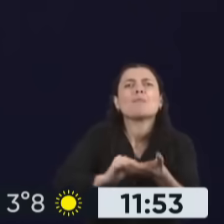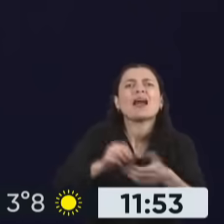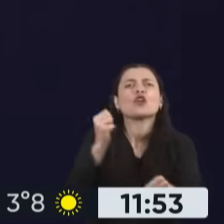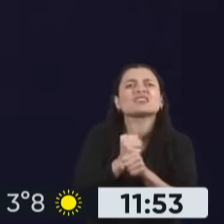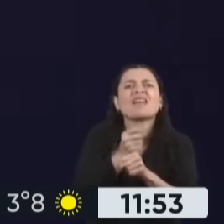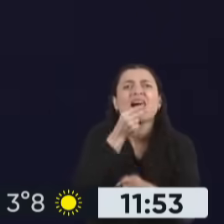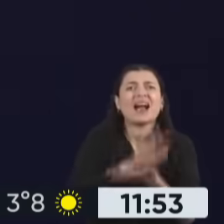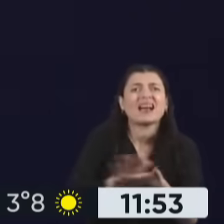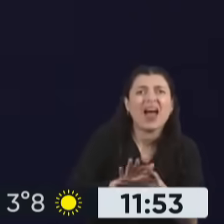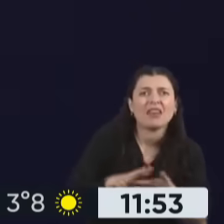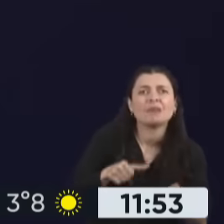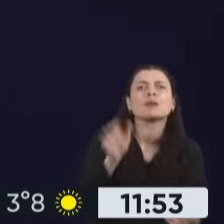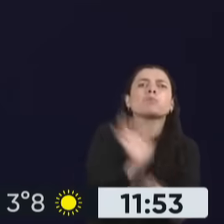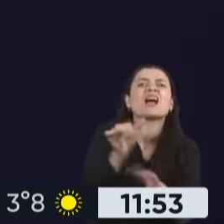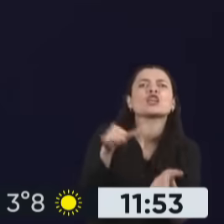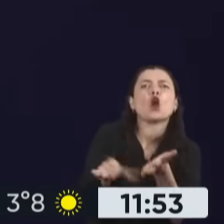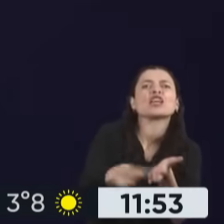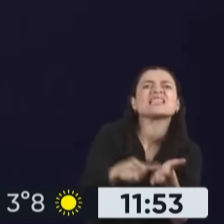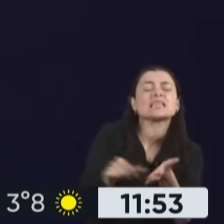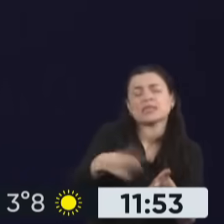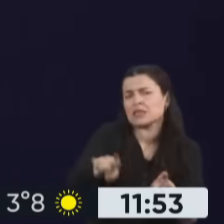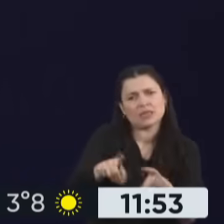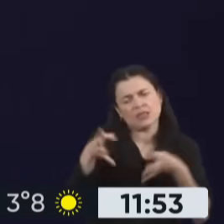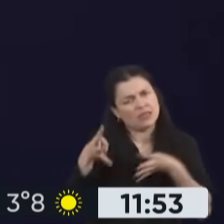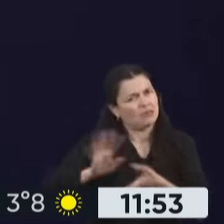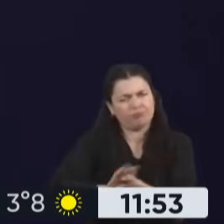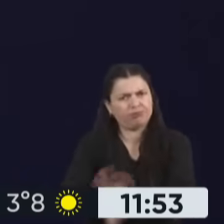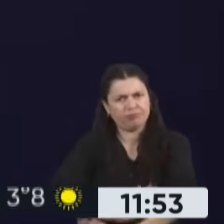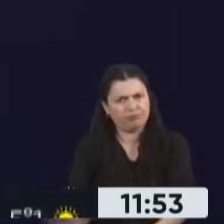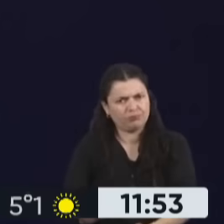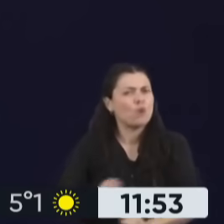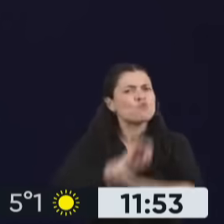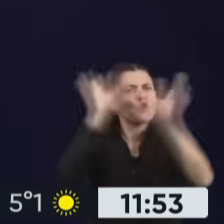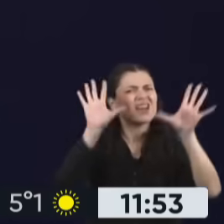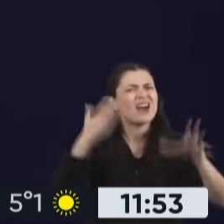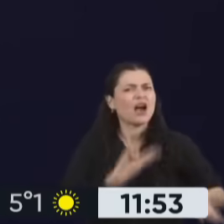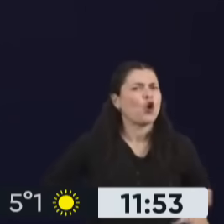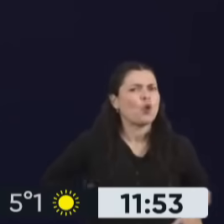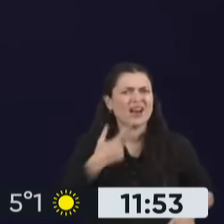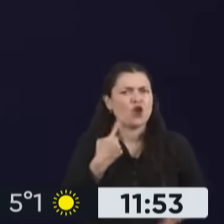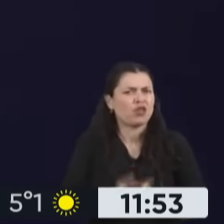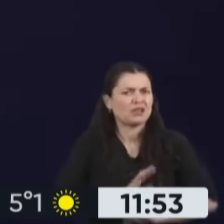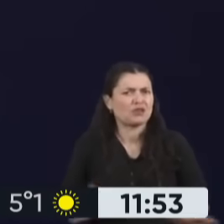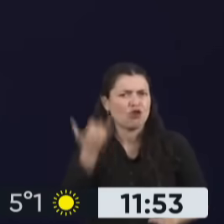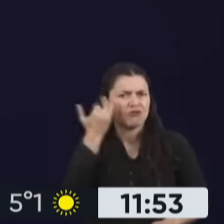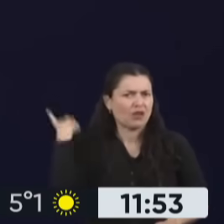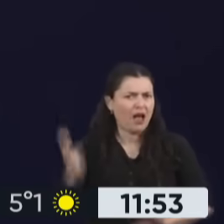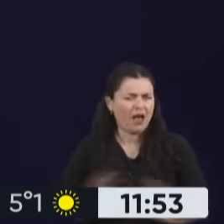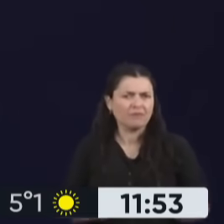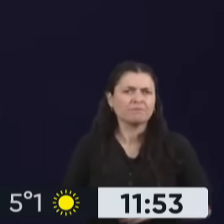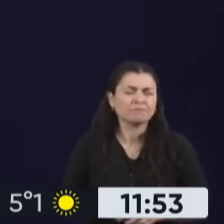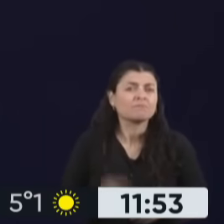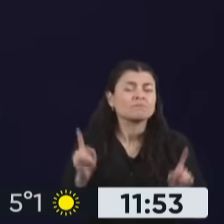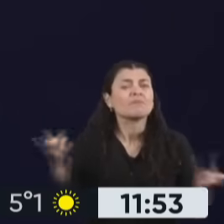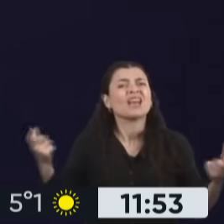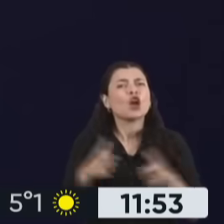tenemos bien en claro hacia dónde queremos ir. Así que, te repito, y el Consejo